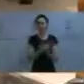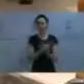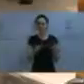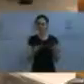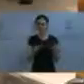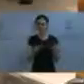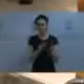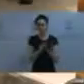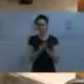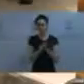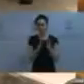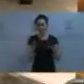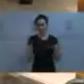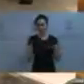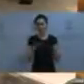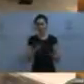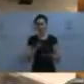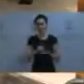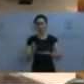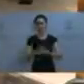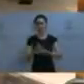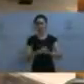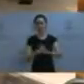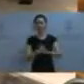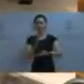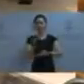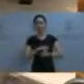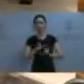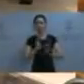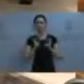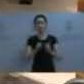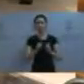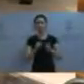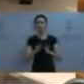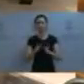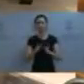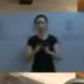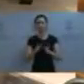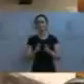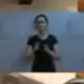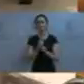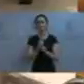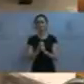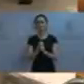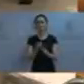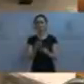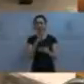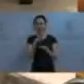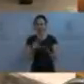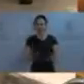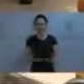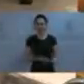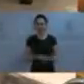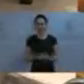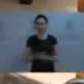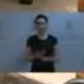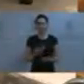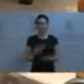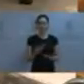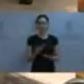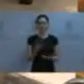2017, ligado a ingresos procedentes de la Conferencia Sectorial de Empleo, ascendieron en el presente ejercicio a